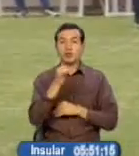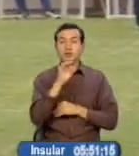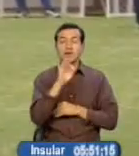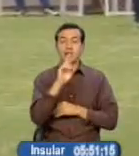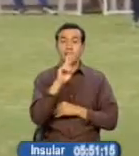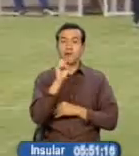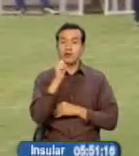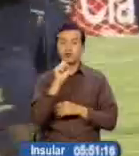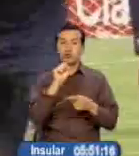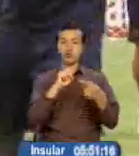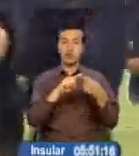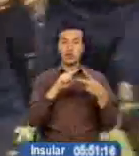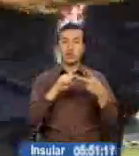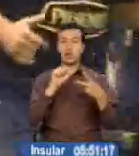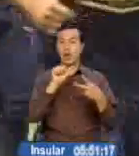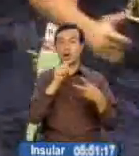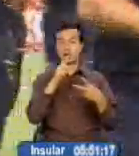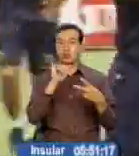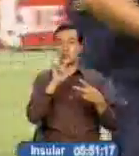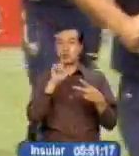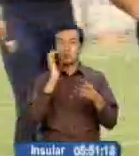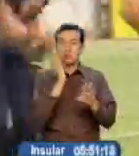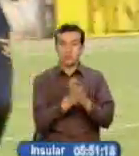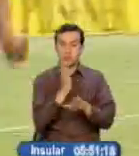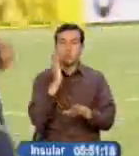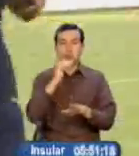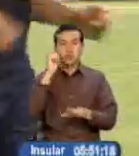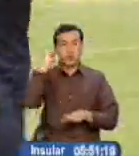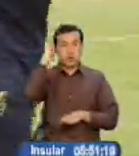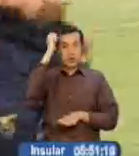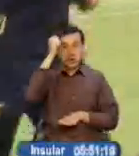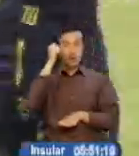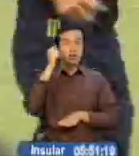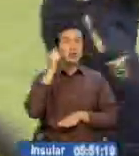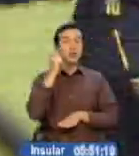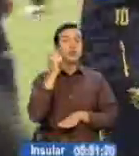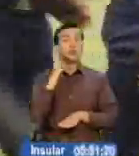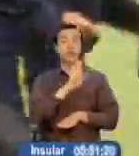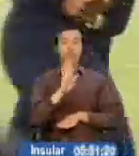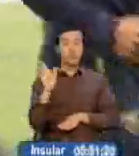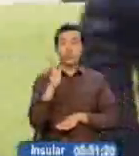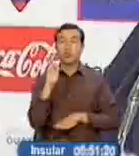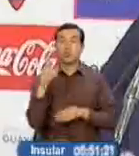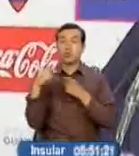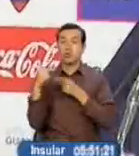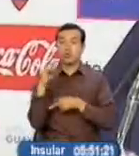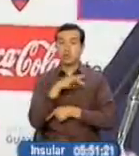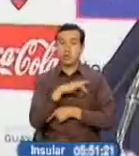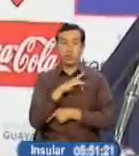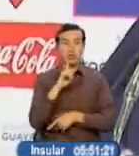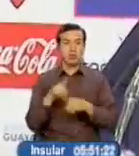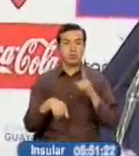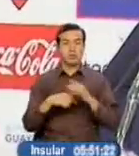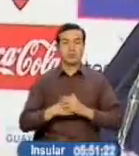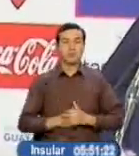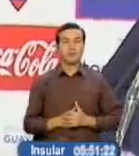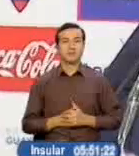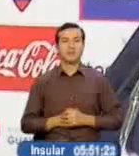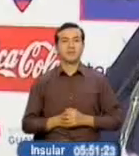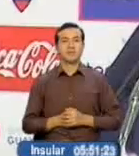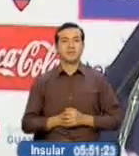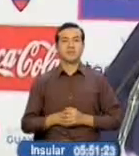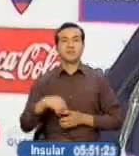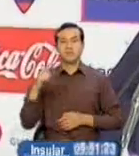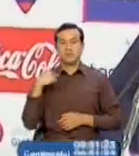y Gabriel Achillier, quienes por lesión y suspensión respectivamente se perderán el juego ante Chile. Acaba de ser una final y